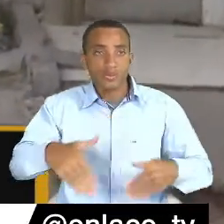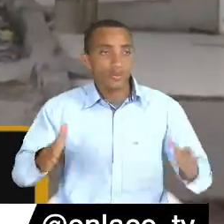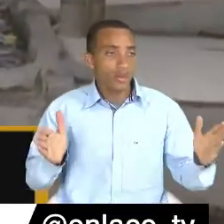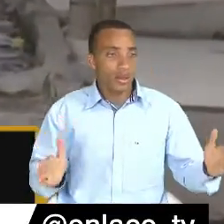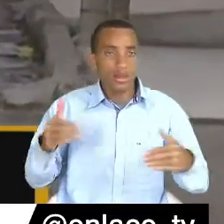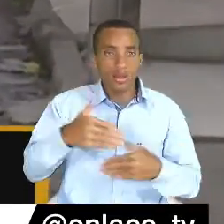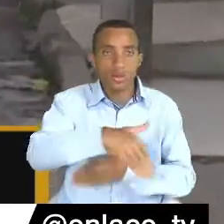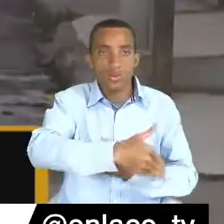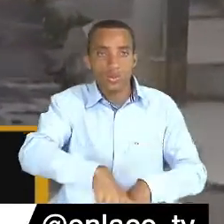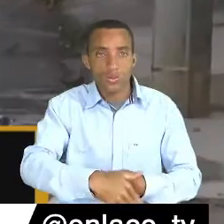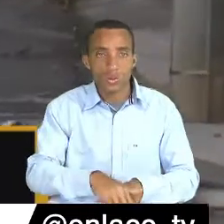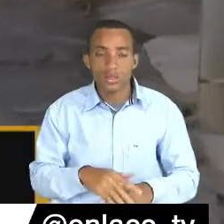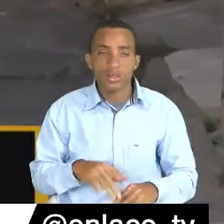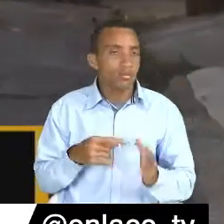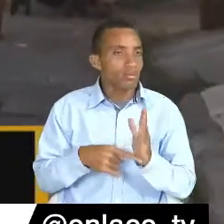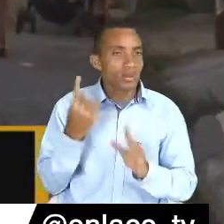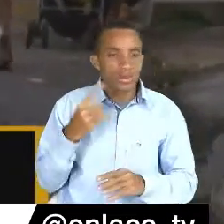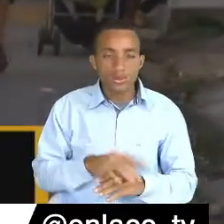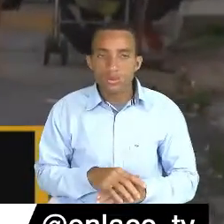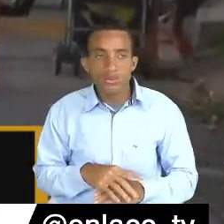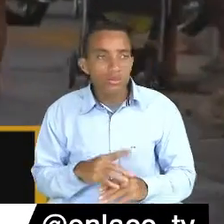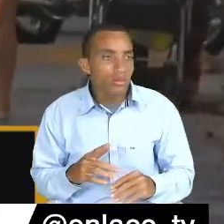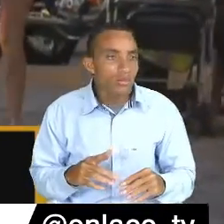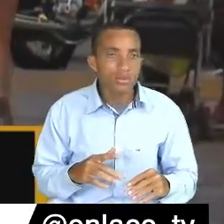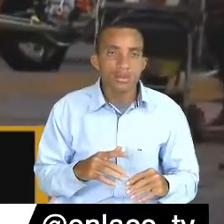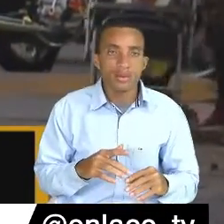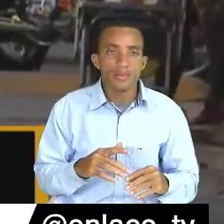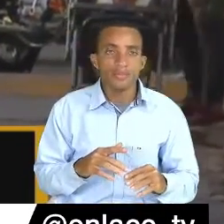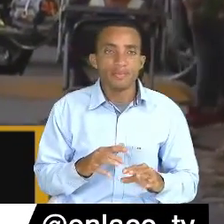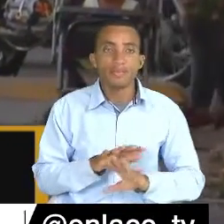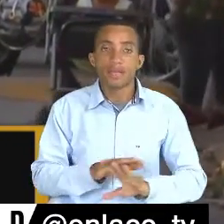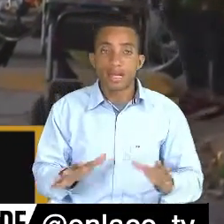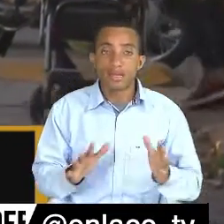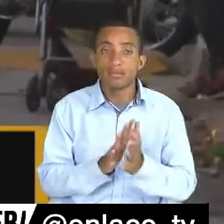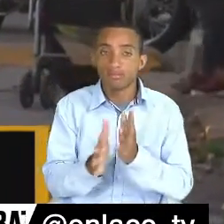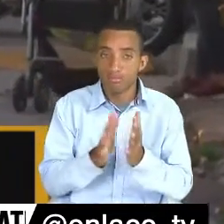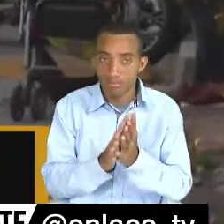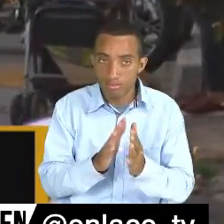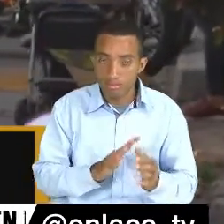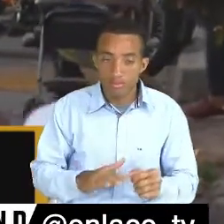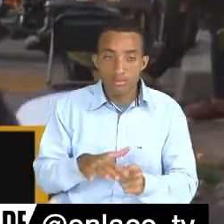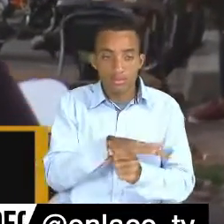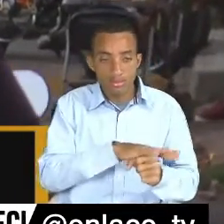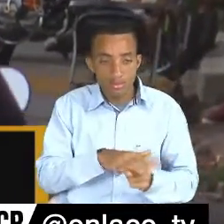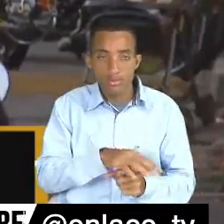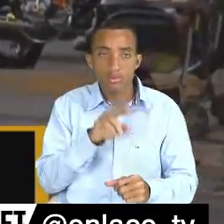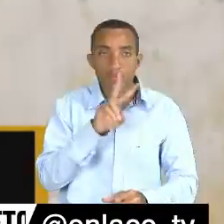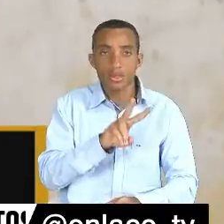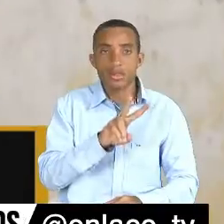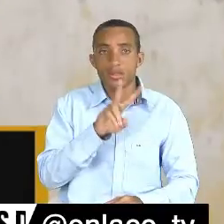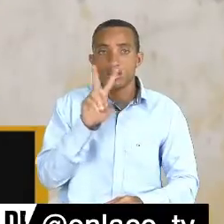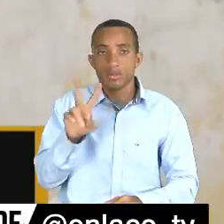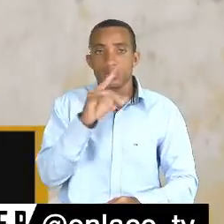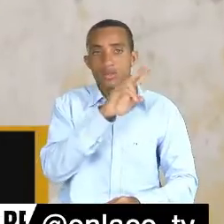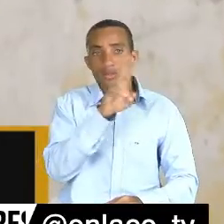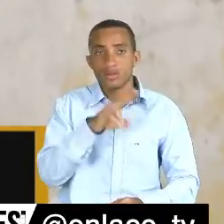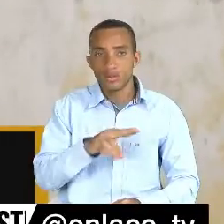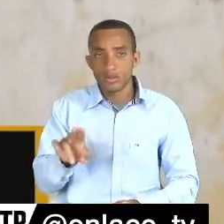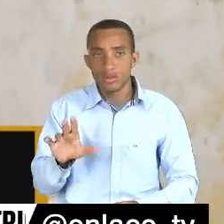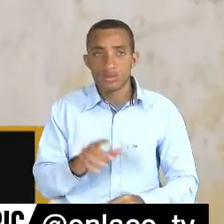respuesta oportuna y efectiva a la ciudadanía en general. Y hemos dado pues ya una priorización a los barrios 22 de marzo, San Silvestre, La